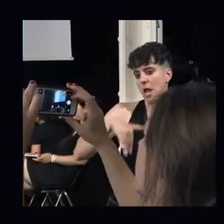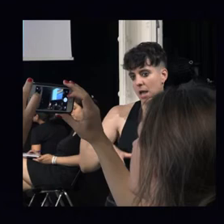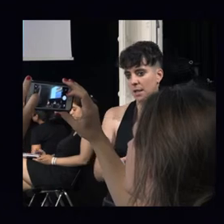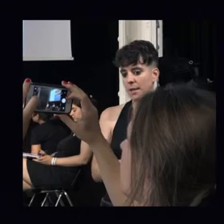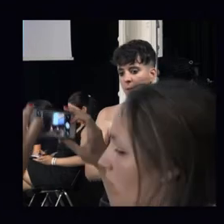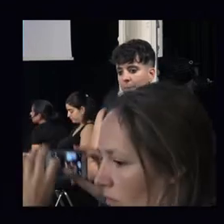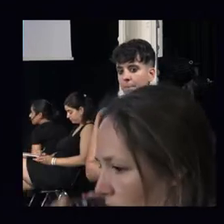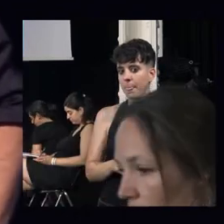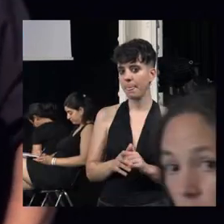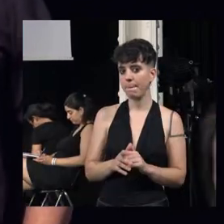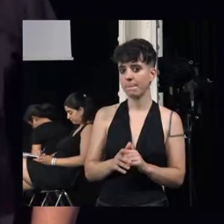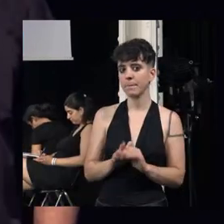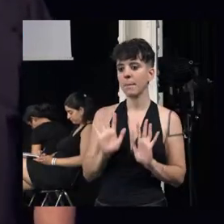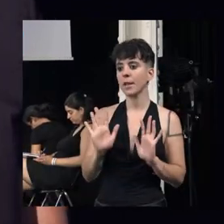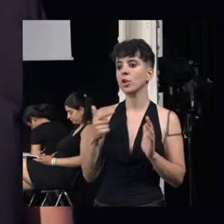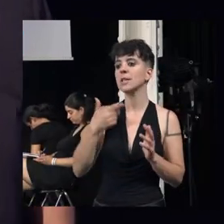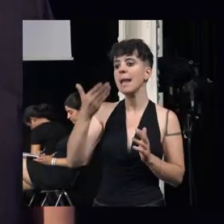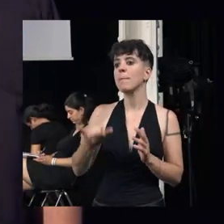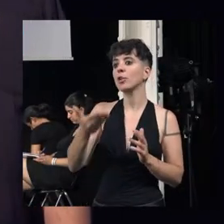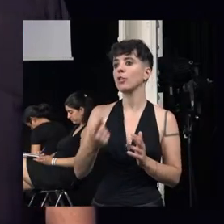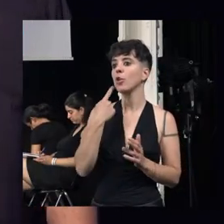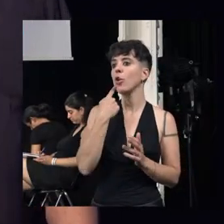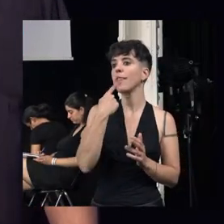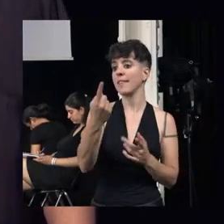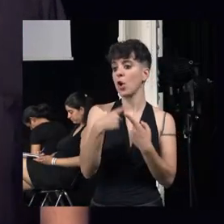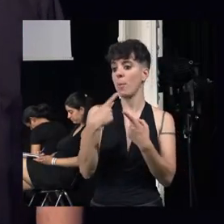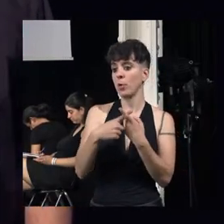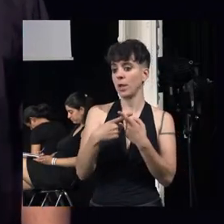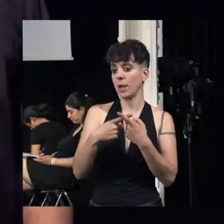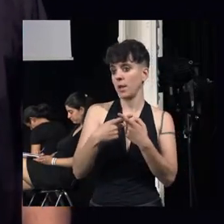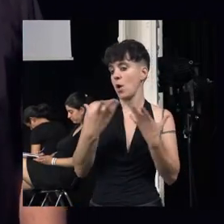importante decirlo, porque habitualmente a las minorías